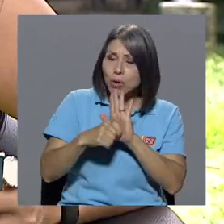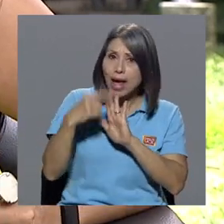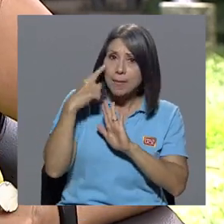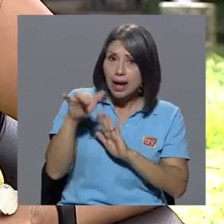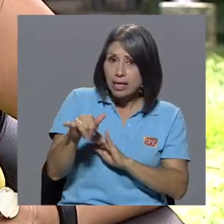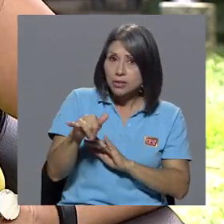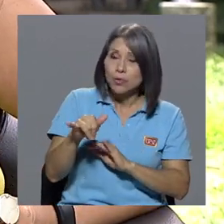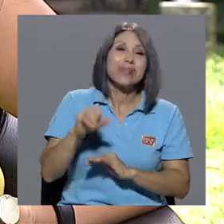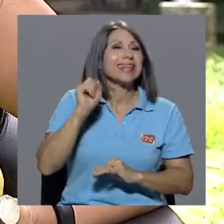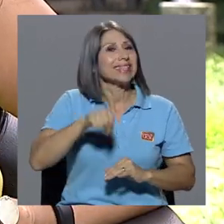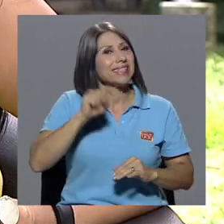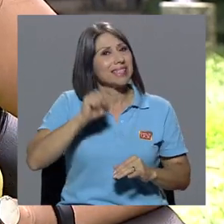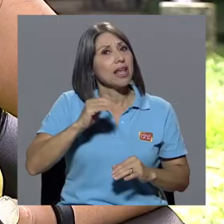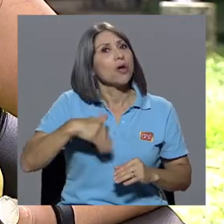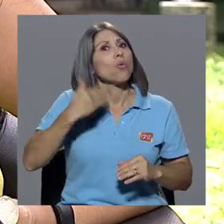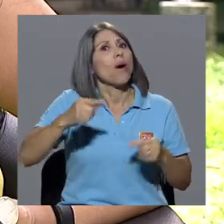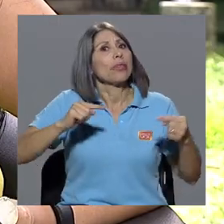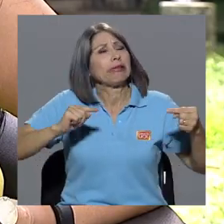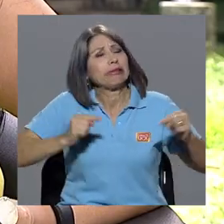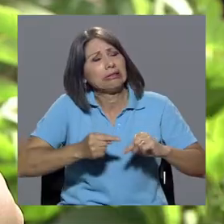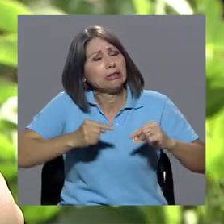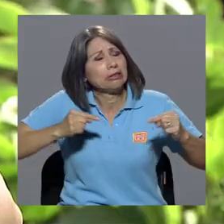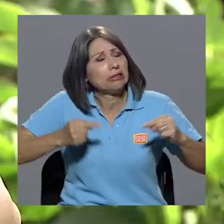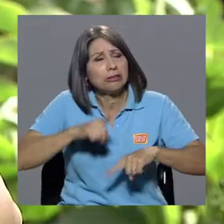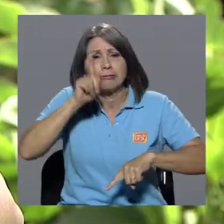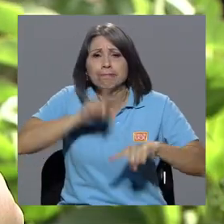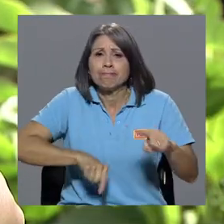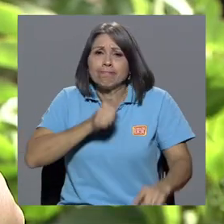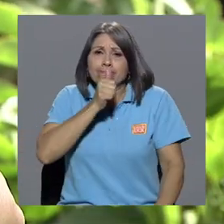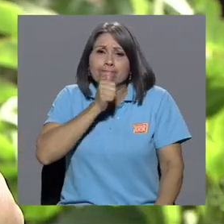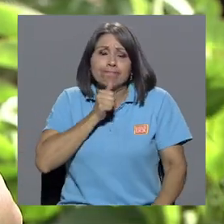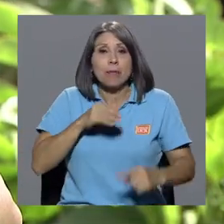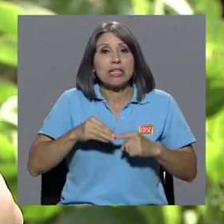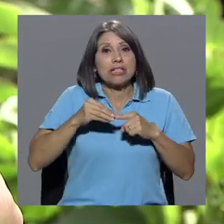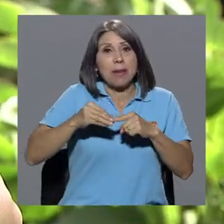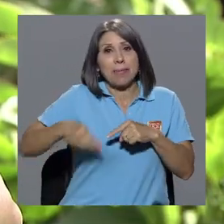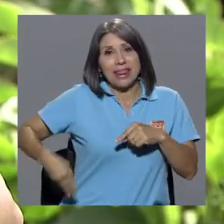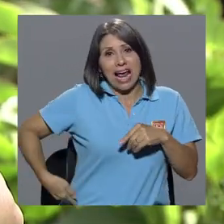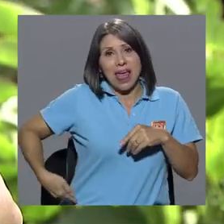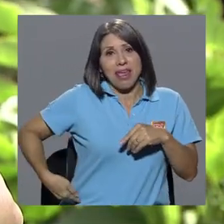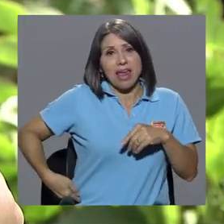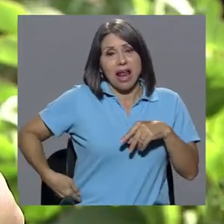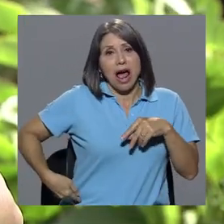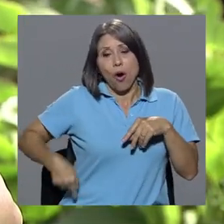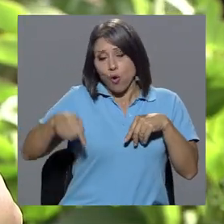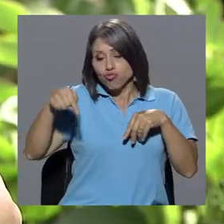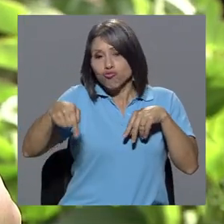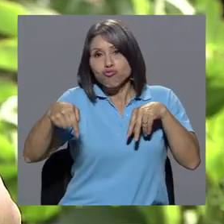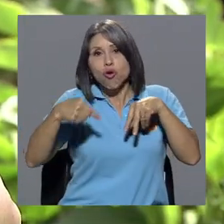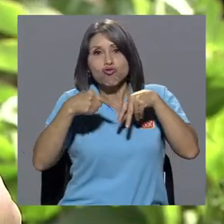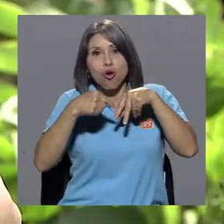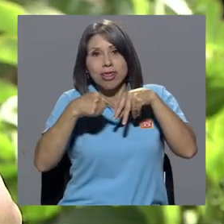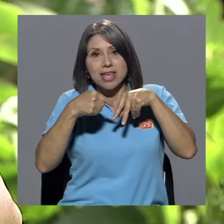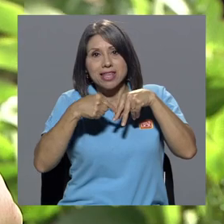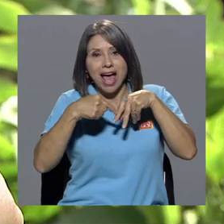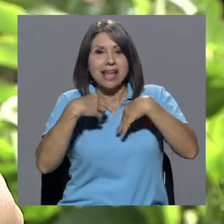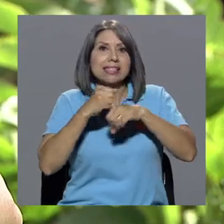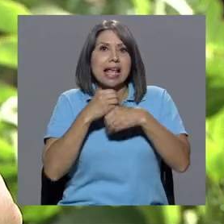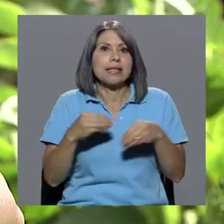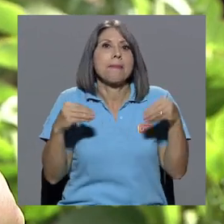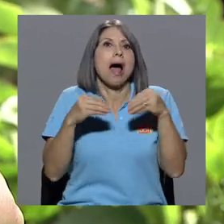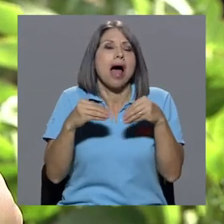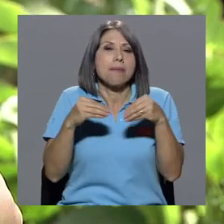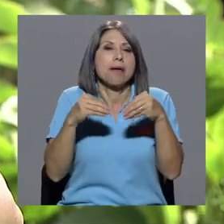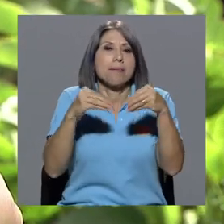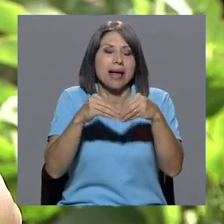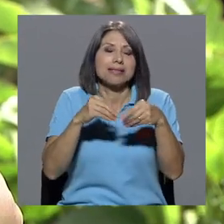para. Sí, cuando el dolor ya se hace inmanejable, principalmente a nivel de cadera, rodilla, ¿verdad? Que es lo que más se hace a nivel del país,